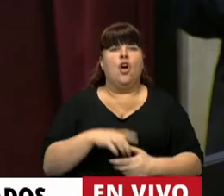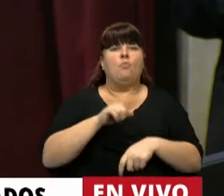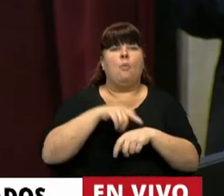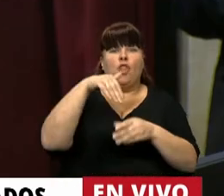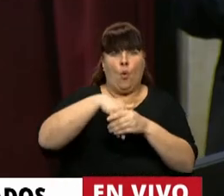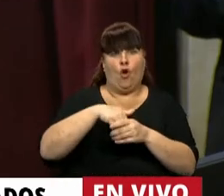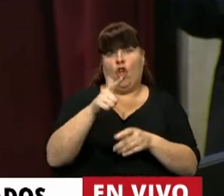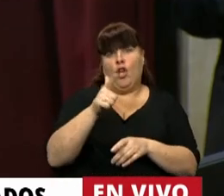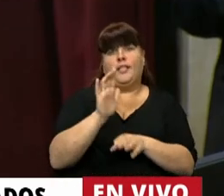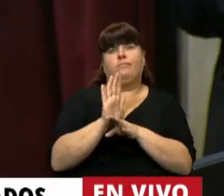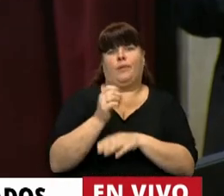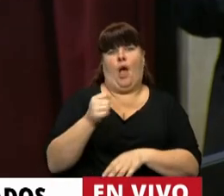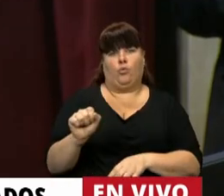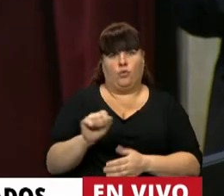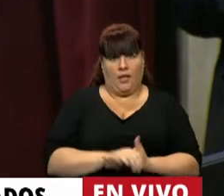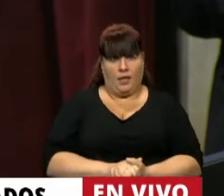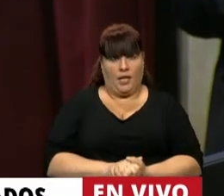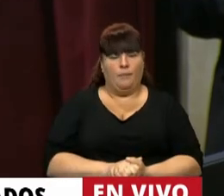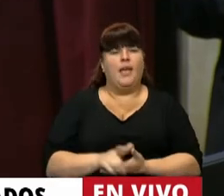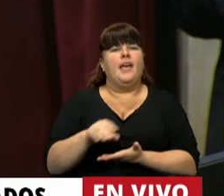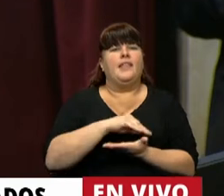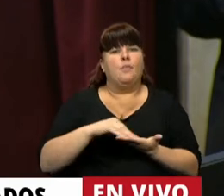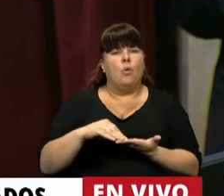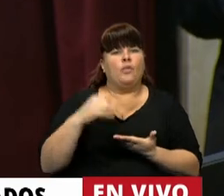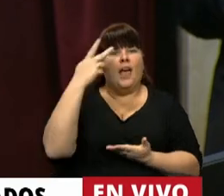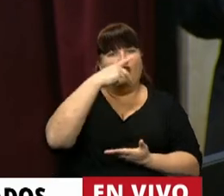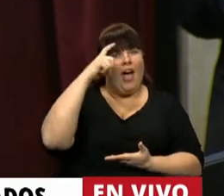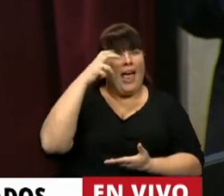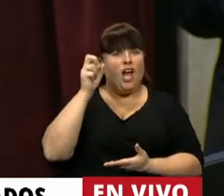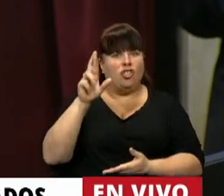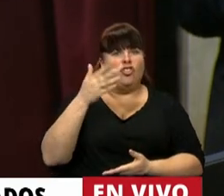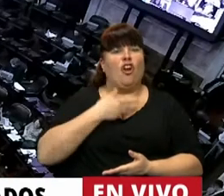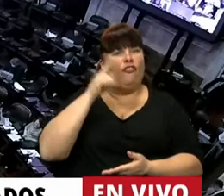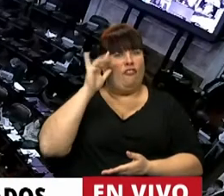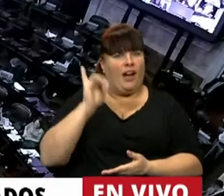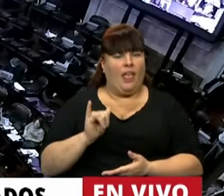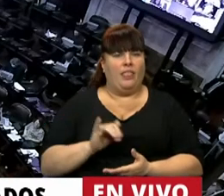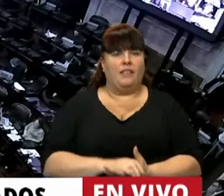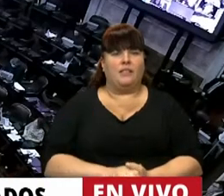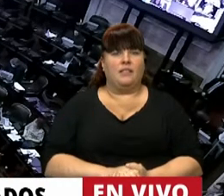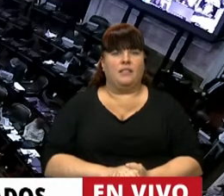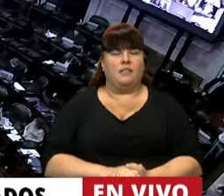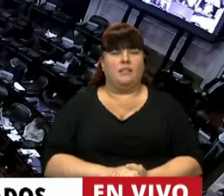Ausente a la hora de votar. Diputado Héctor Fernández.